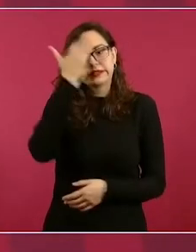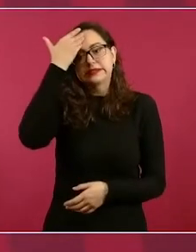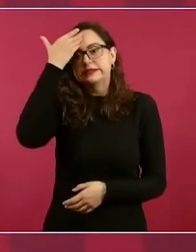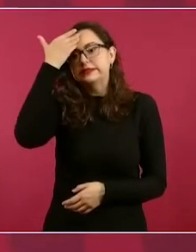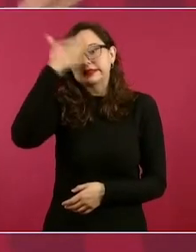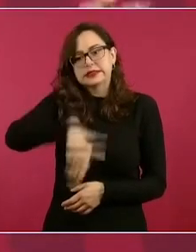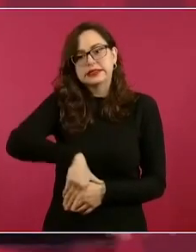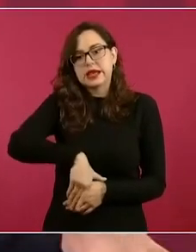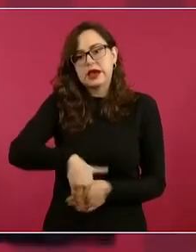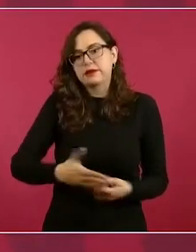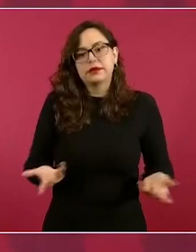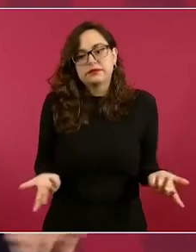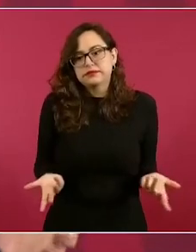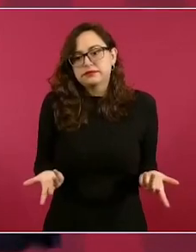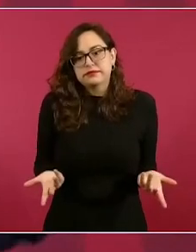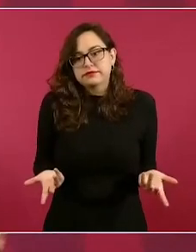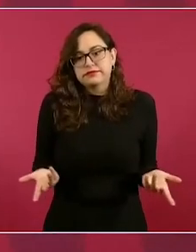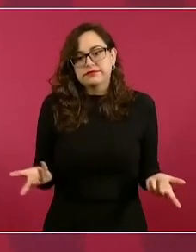por